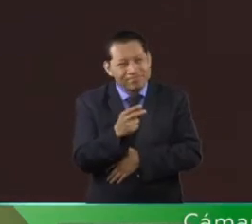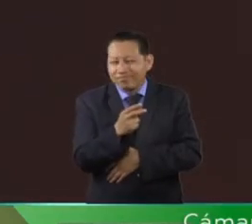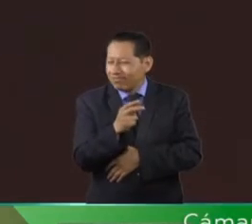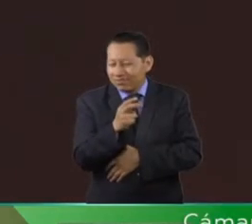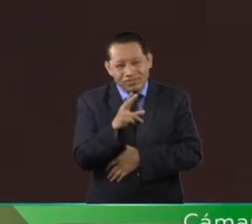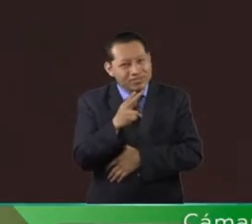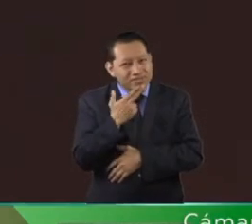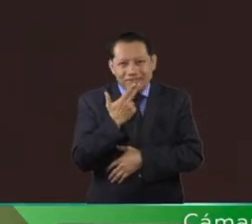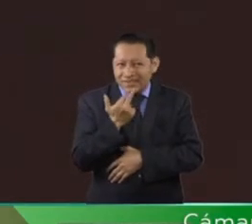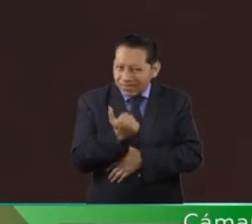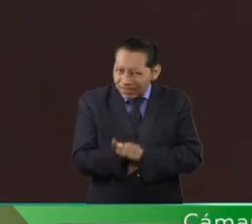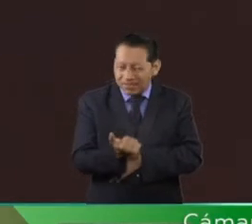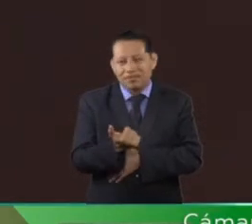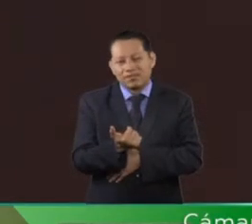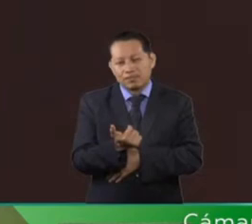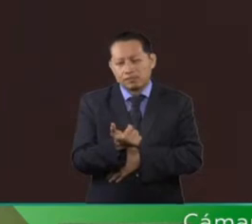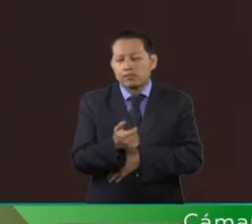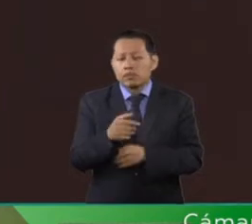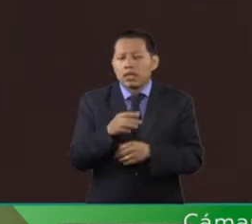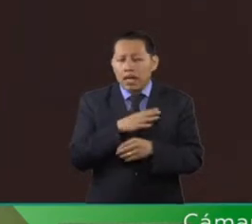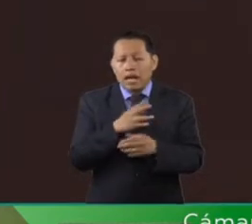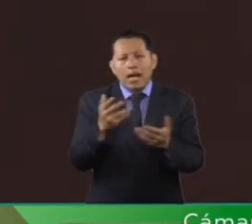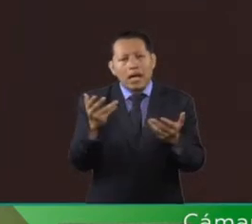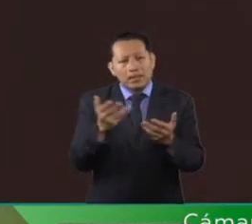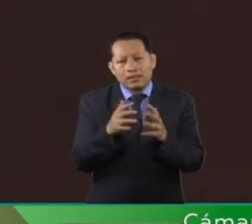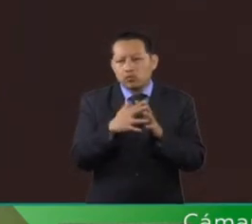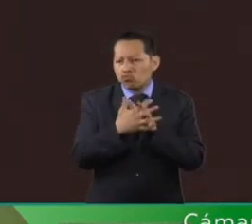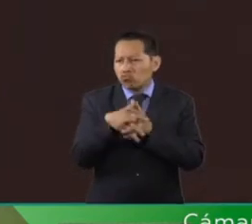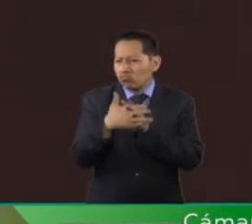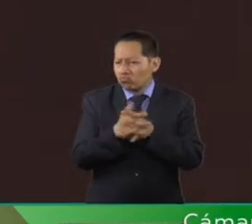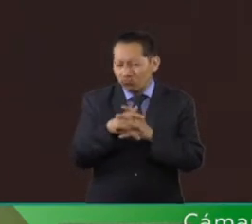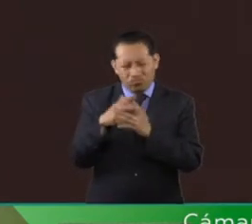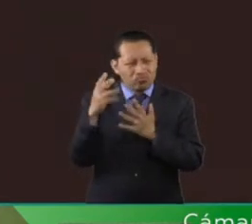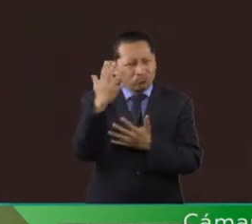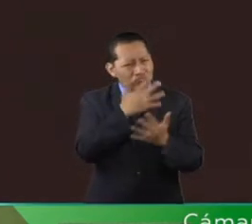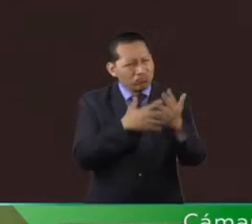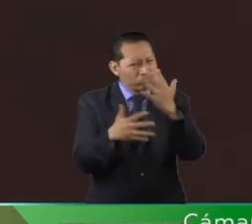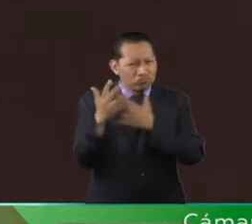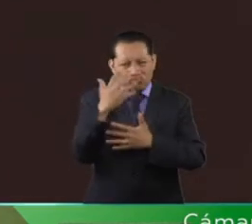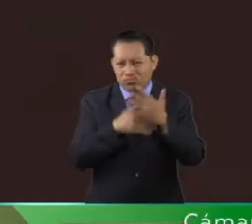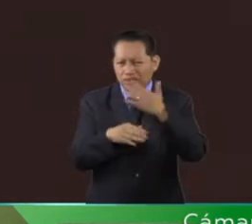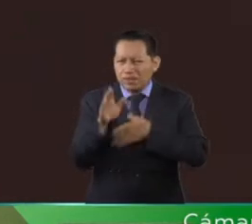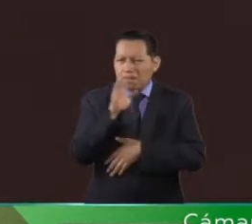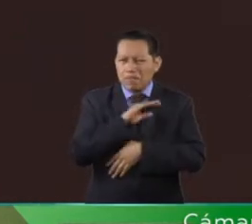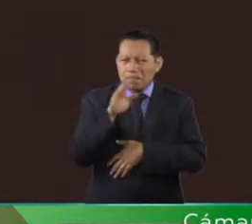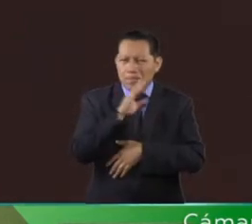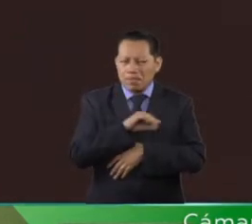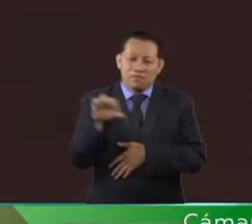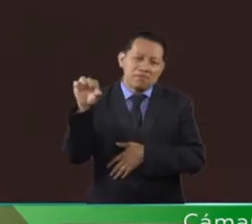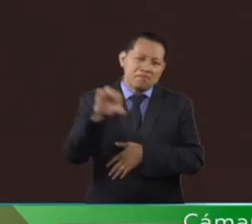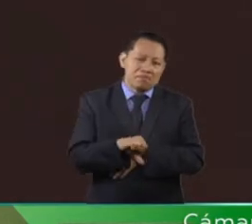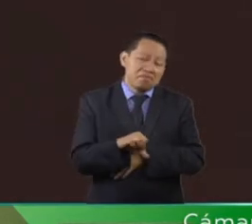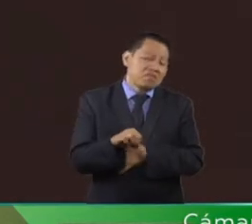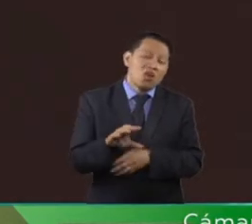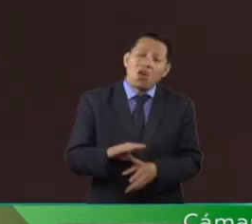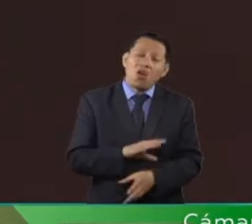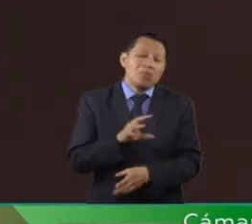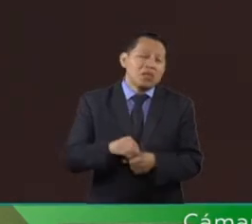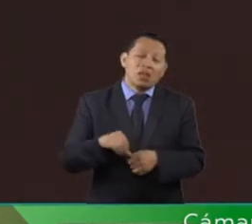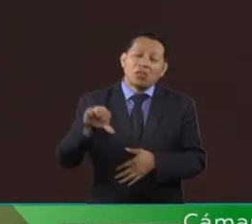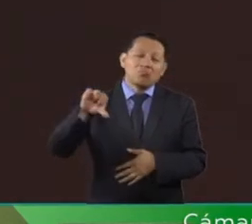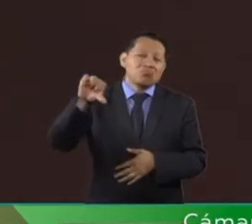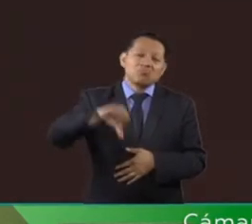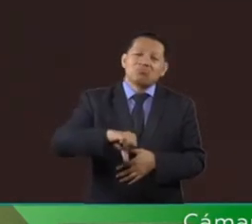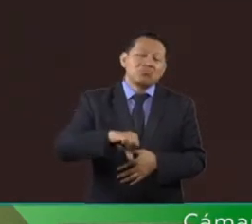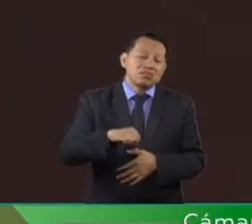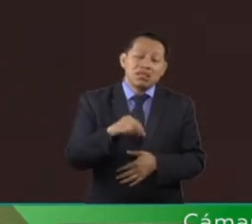funcionar. Generaron desorganización, confusión e ineficacia, cuyo fracaso, por cierto, fue rotundo, y